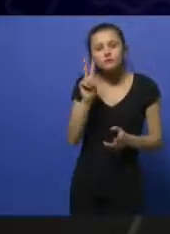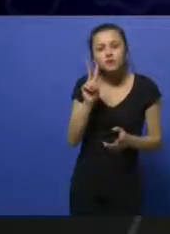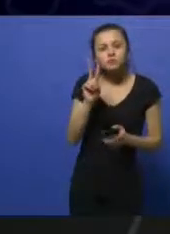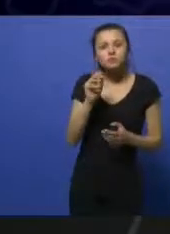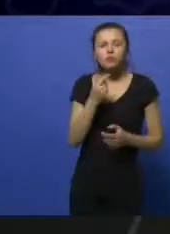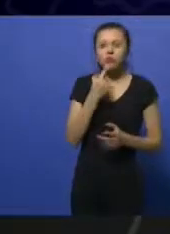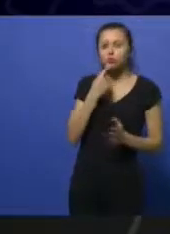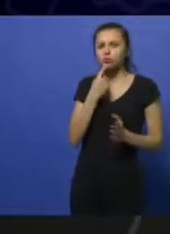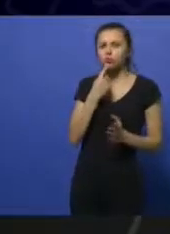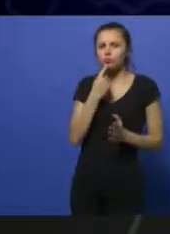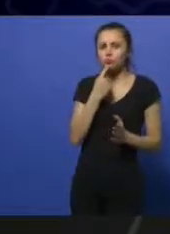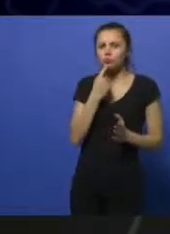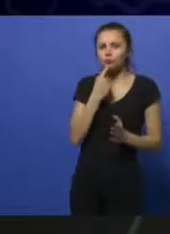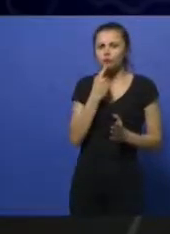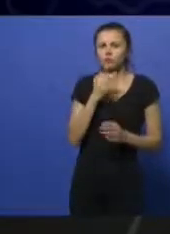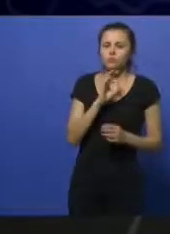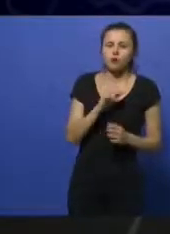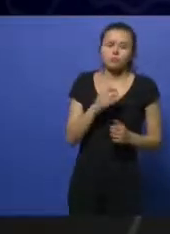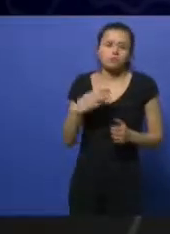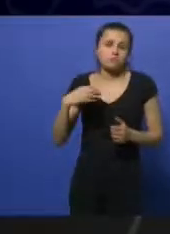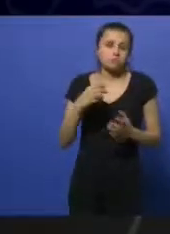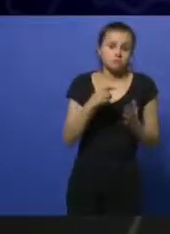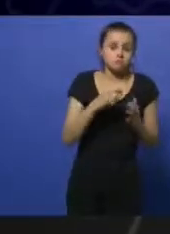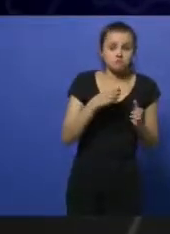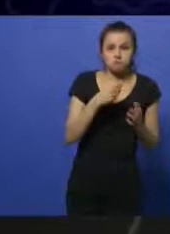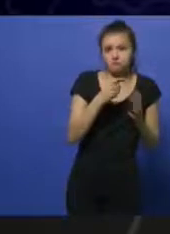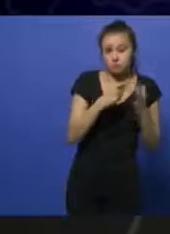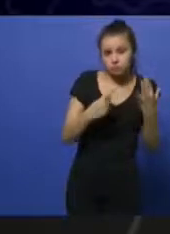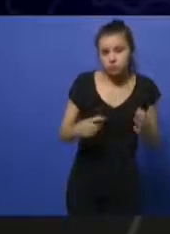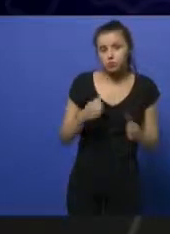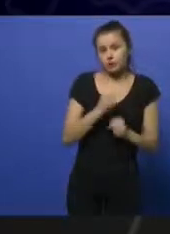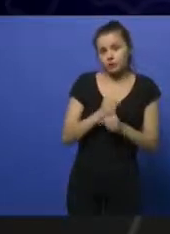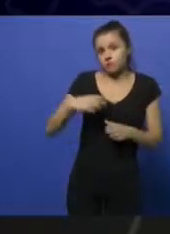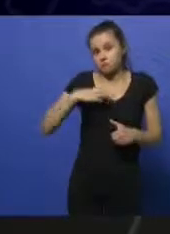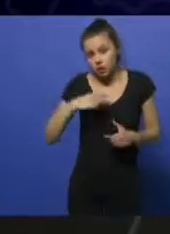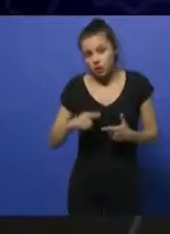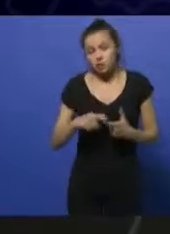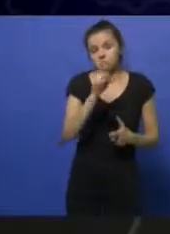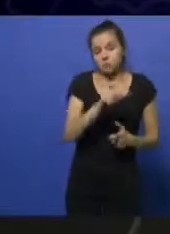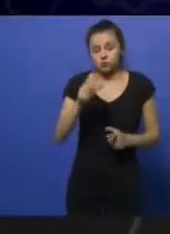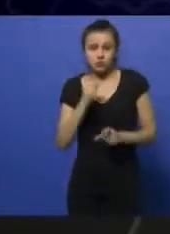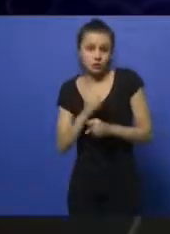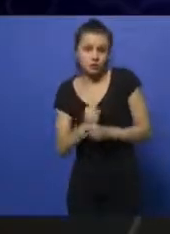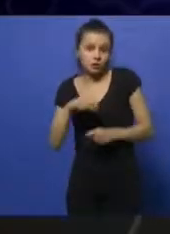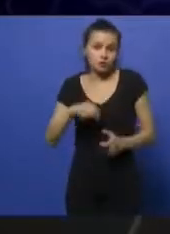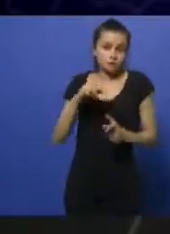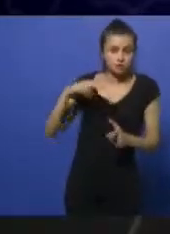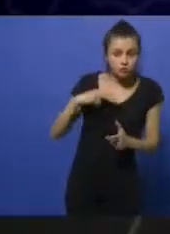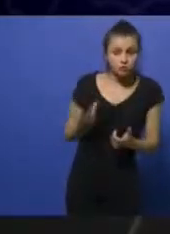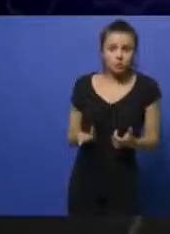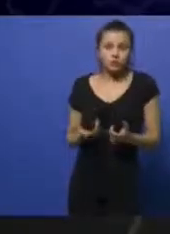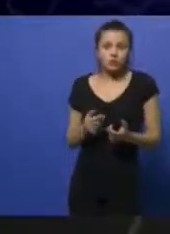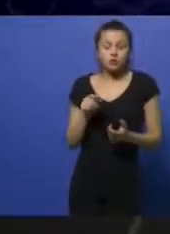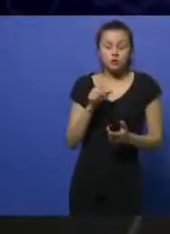Uh-huh. Faltan por ahí materias primas, ahora nos falta gente. Digamos, ellos echaron tantos compañeros como que ya